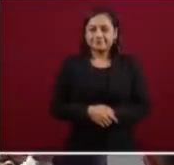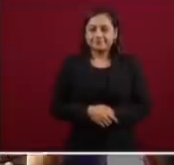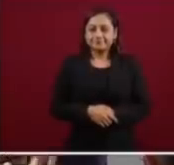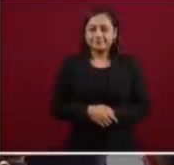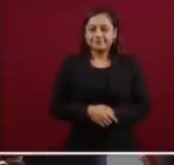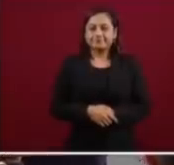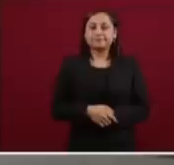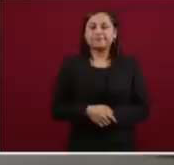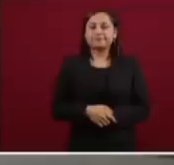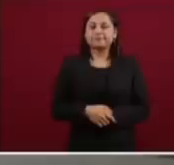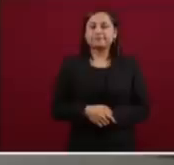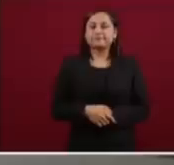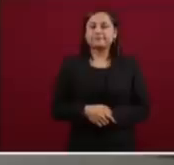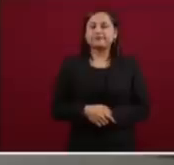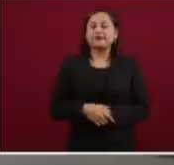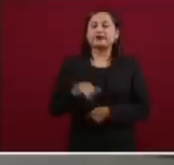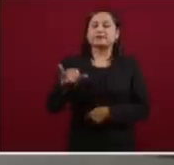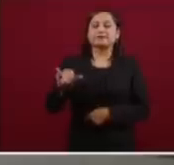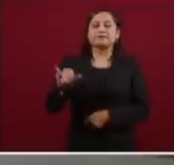sí